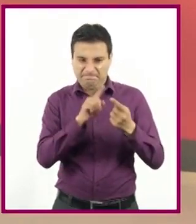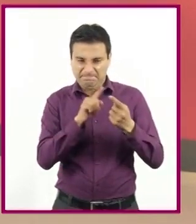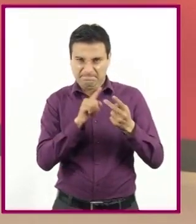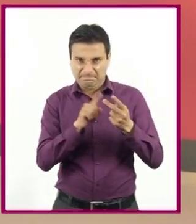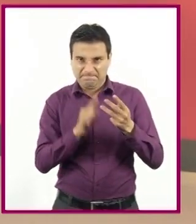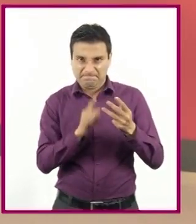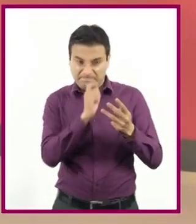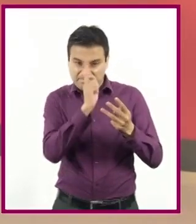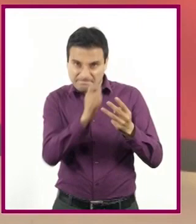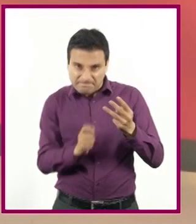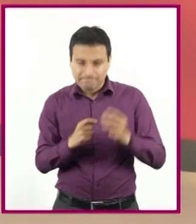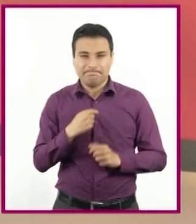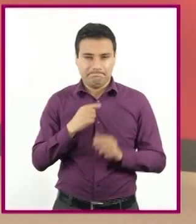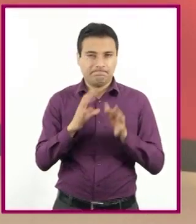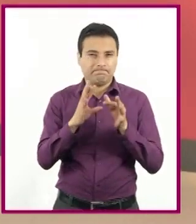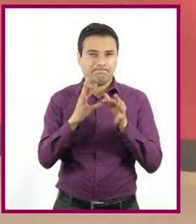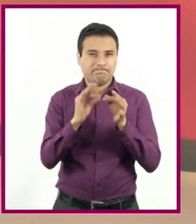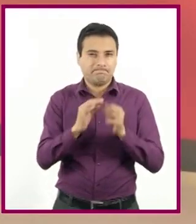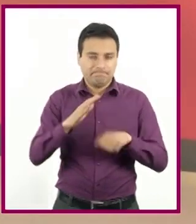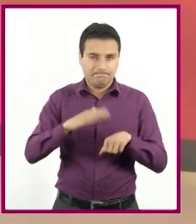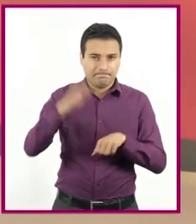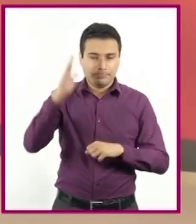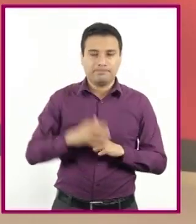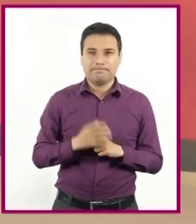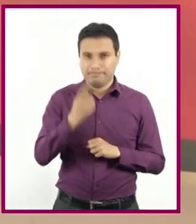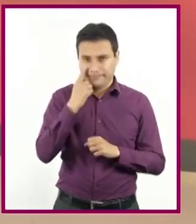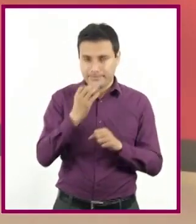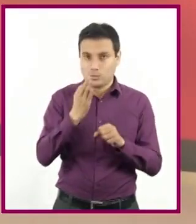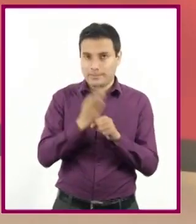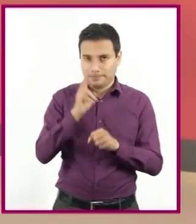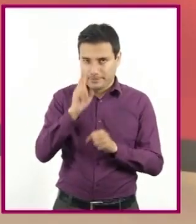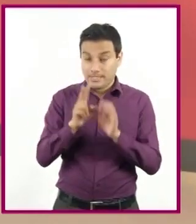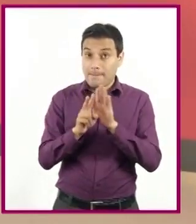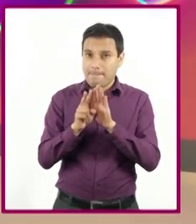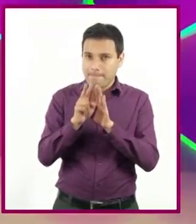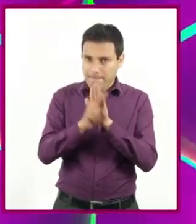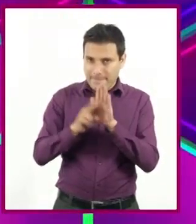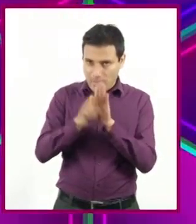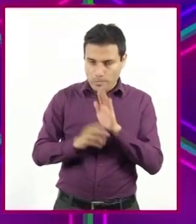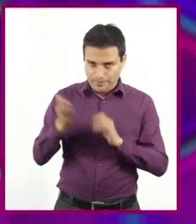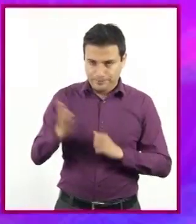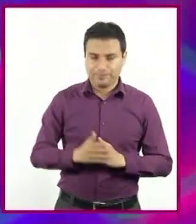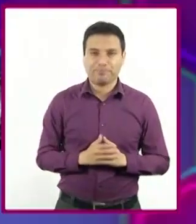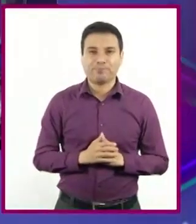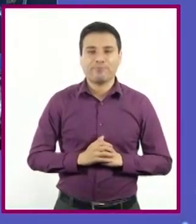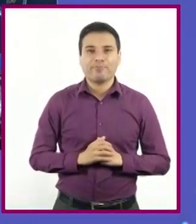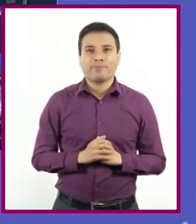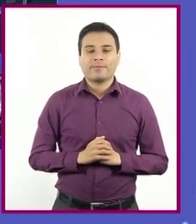aspectos, pero ahora les invito a escuchar la siguiente cápsula informativa.